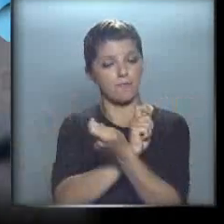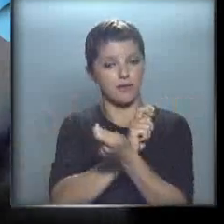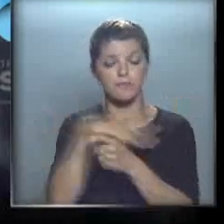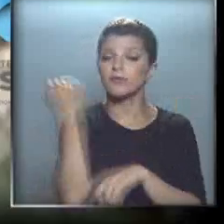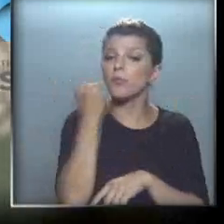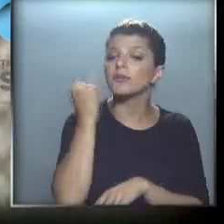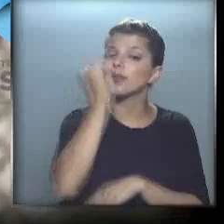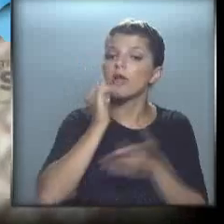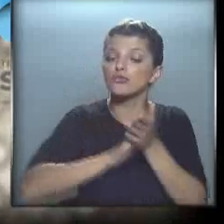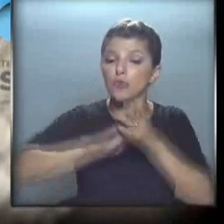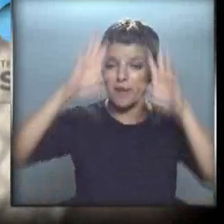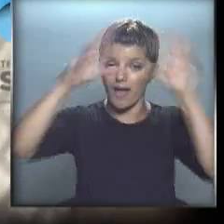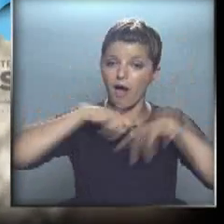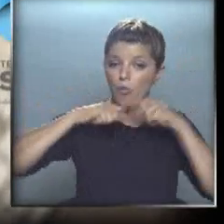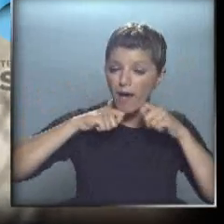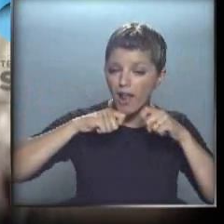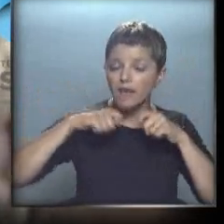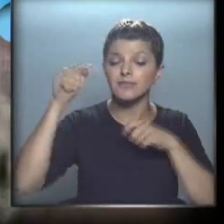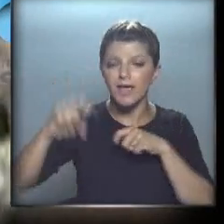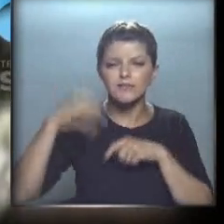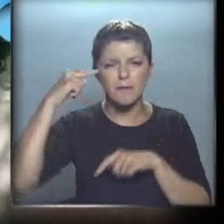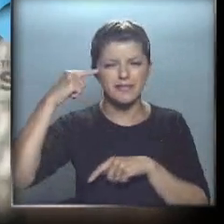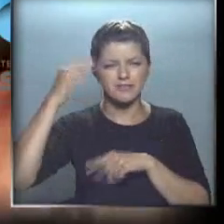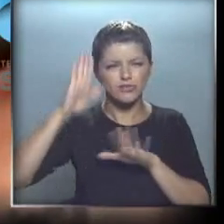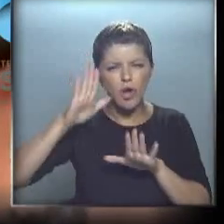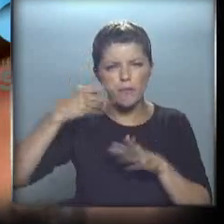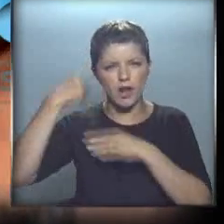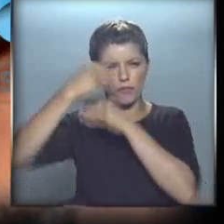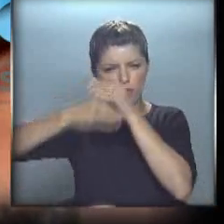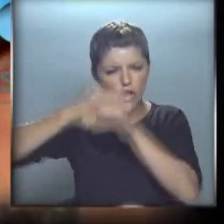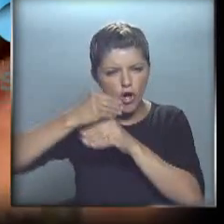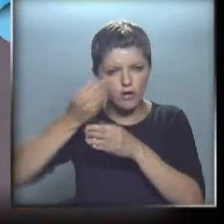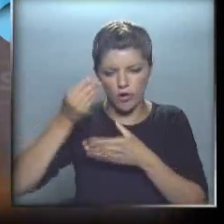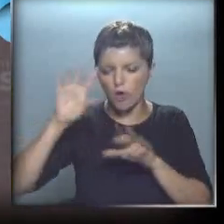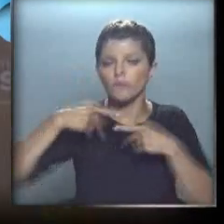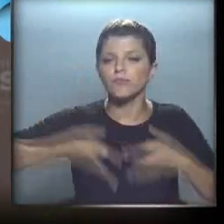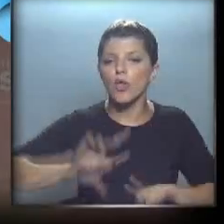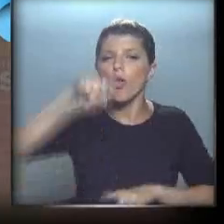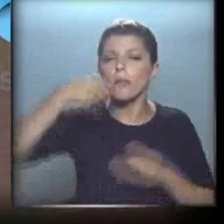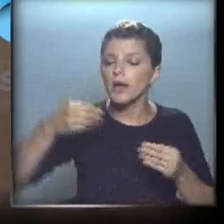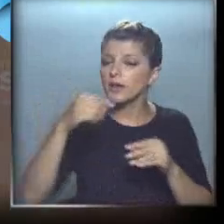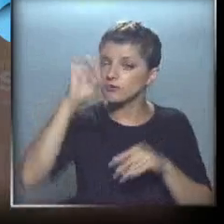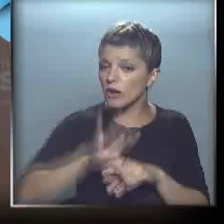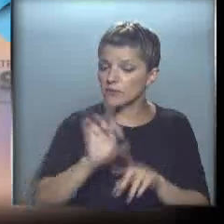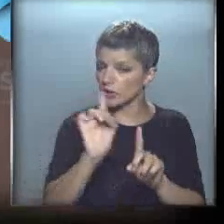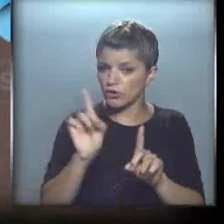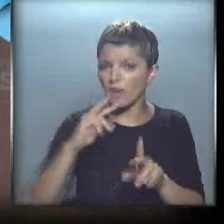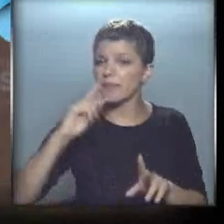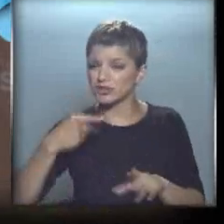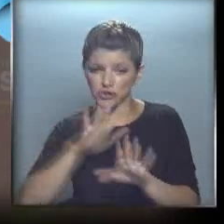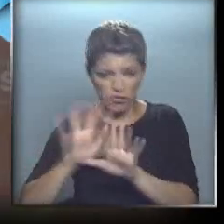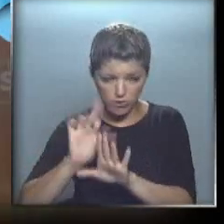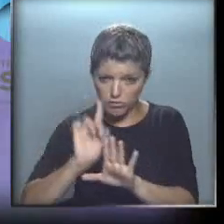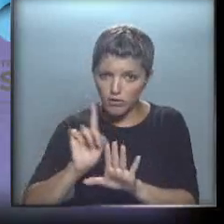justamente, la reivindicación que tiene no es una reivindicación biológica solamente, en el sentido de que quede claro que el apellido de una persona es tal y no cual. Para